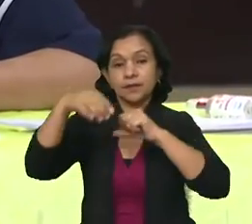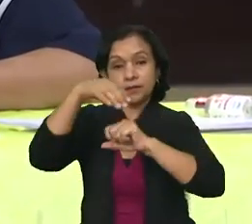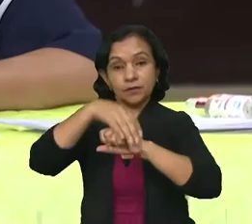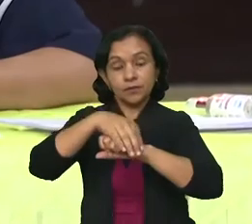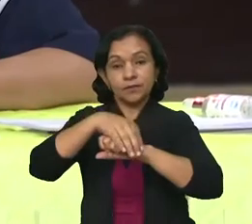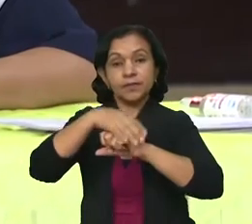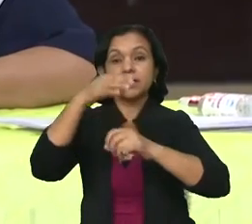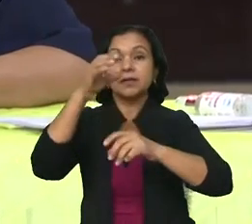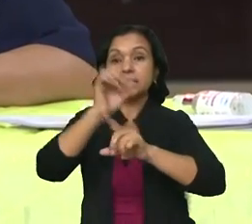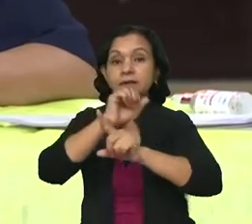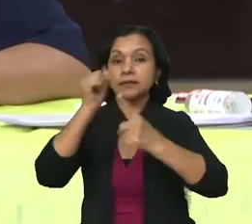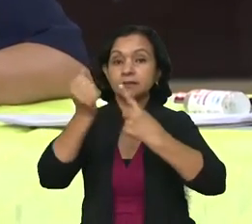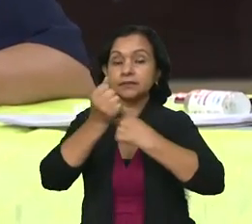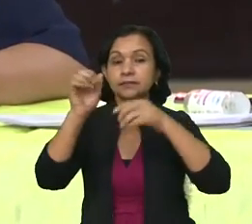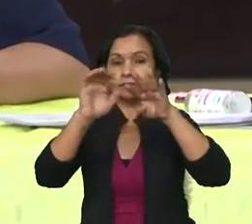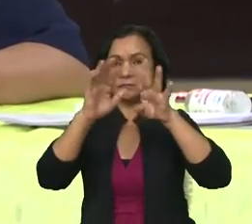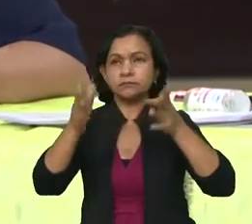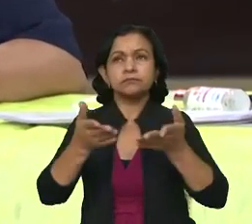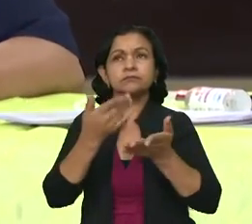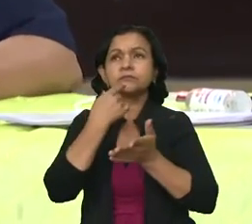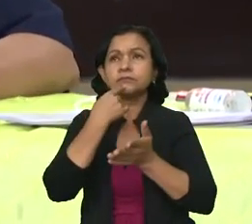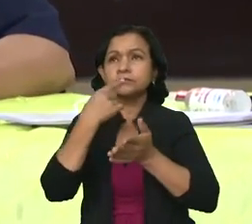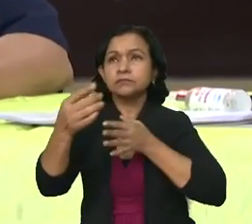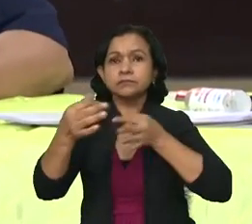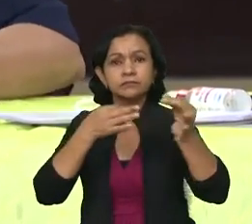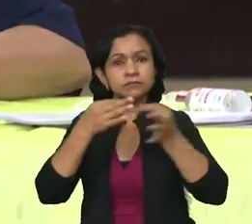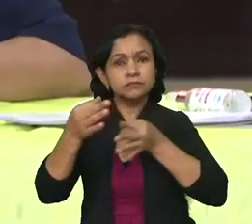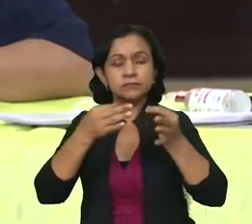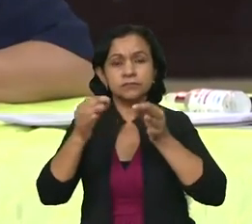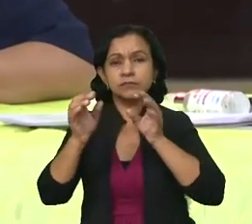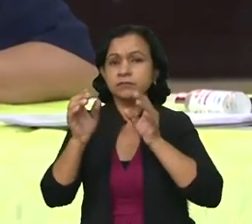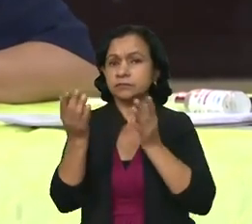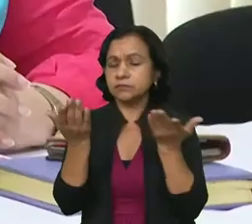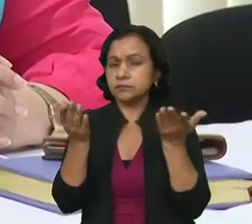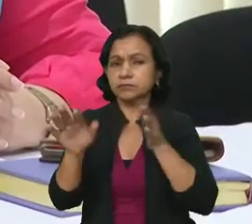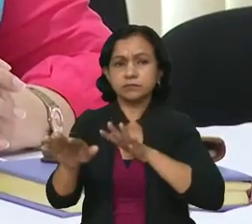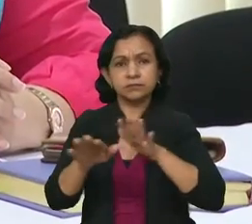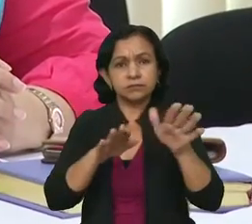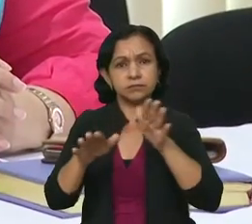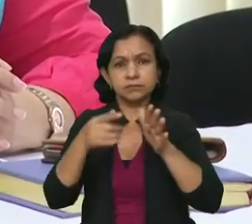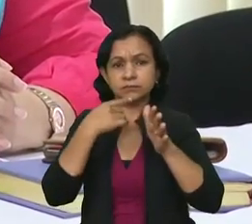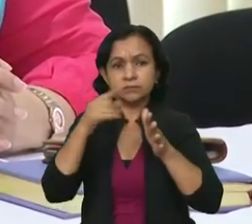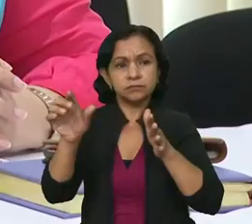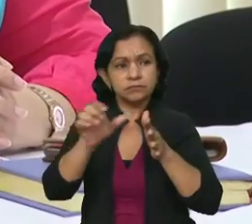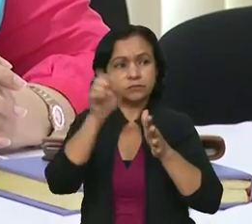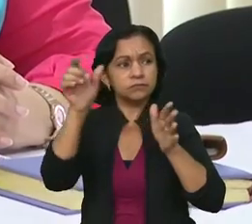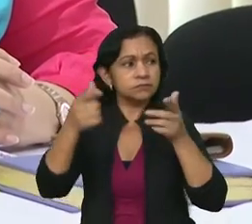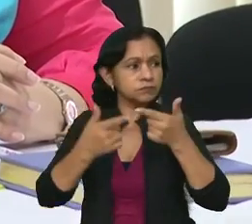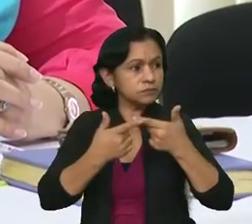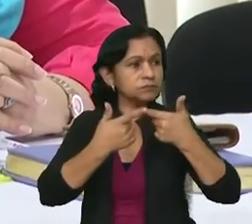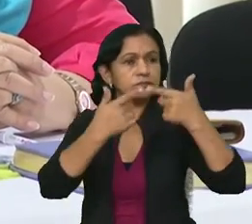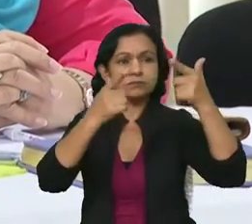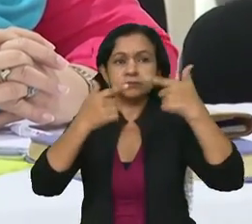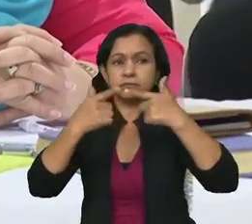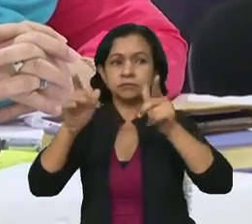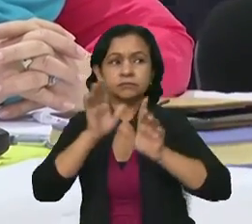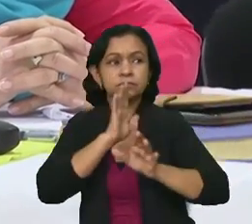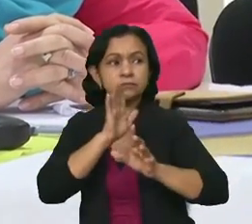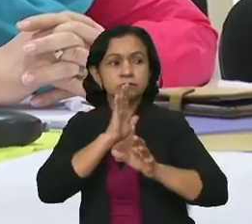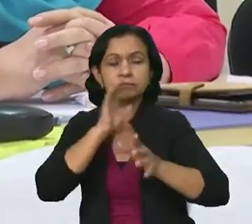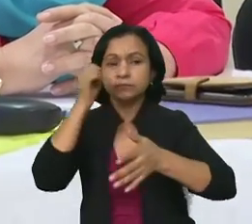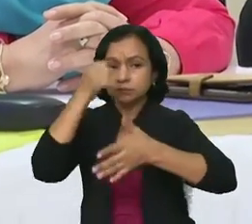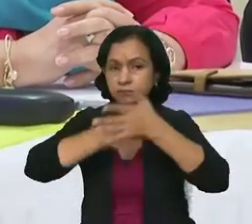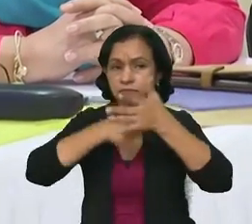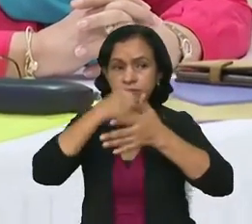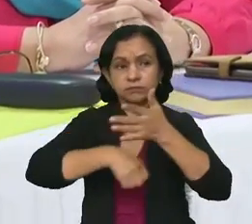Justicia de la Asamblea Nacional fue enfática en aclarar que en ningún momento esta normativa atentará contra la libertad de expresión, sino más bien defenderá